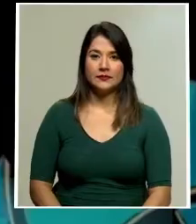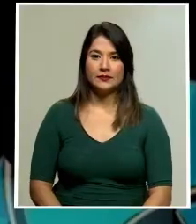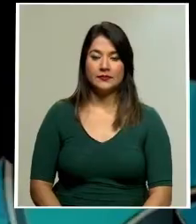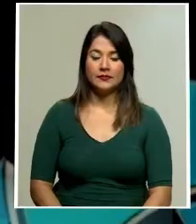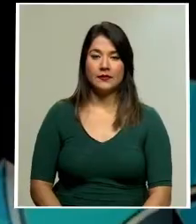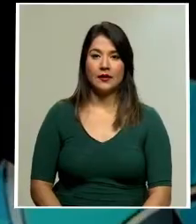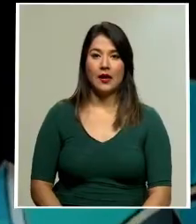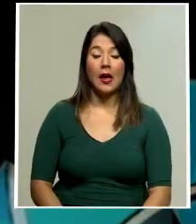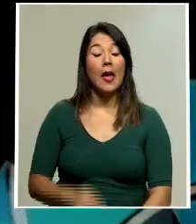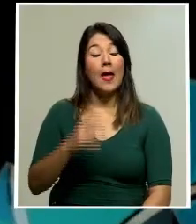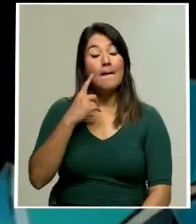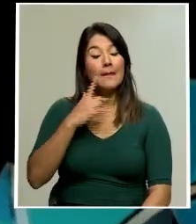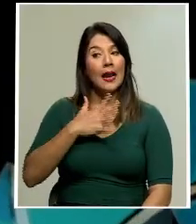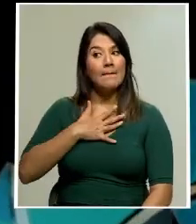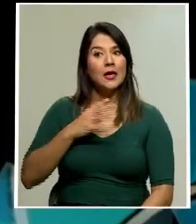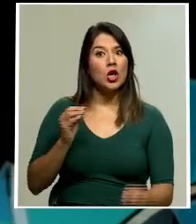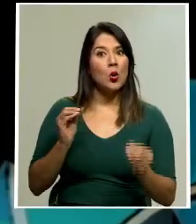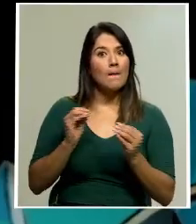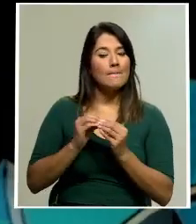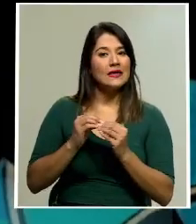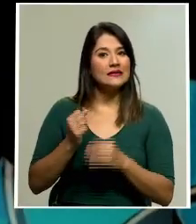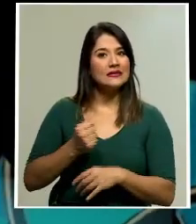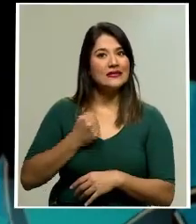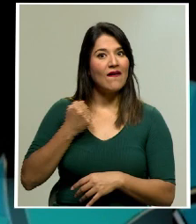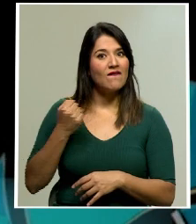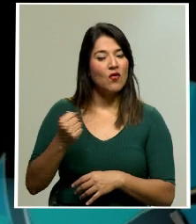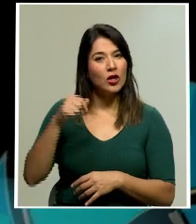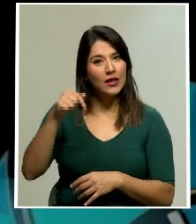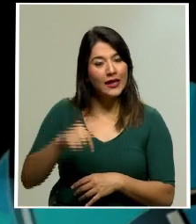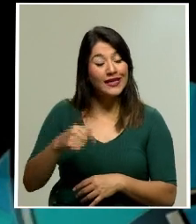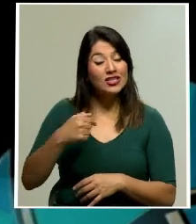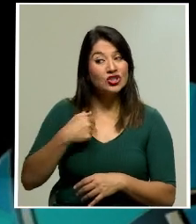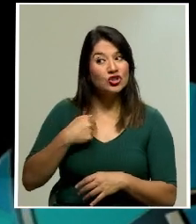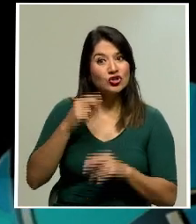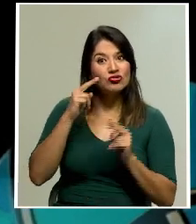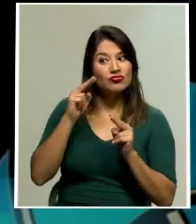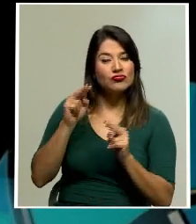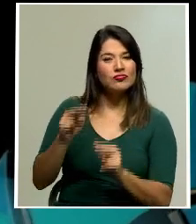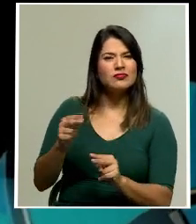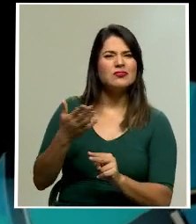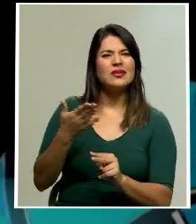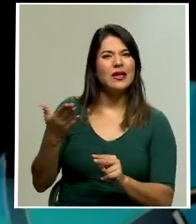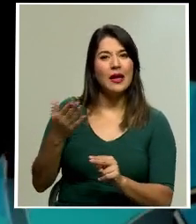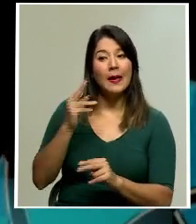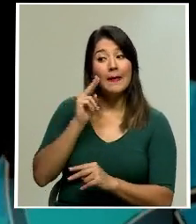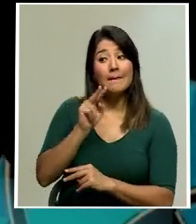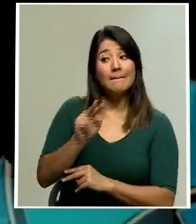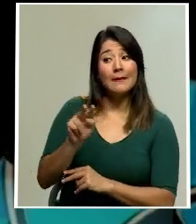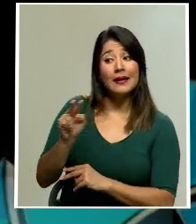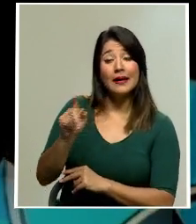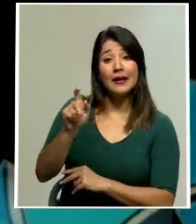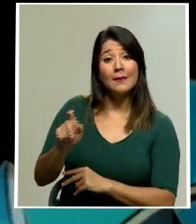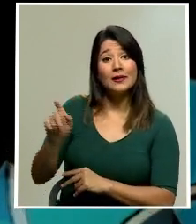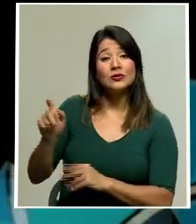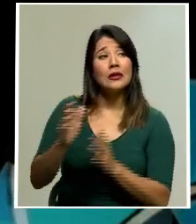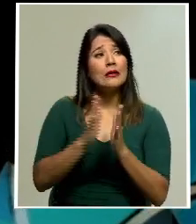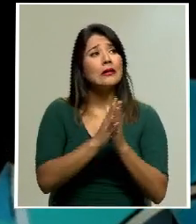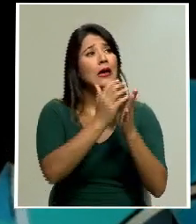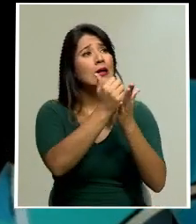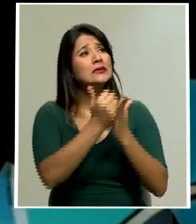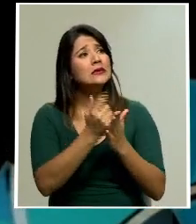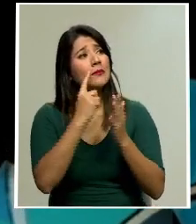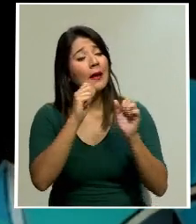Lo que más impacta aquí, que uno ha visto, es ver a los pacientes pidiendo ayuda